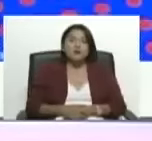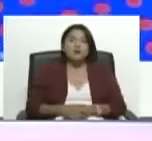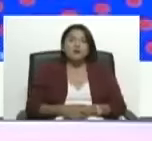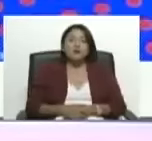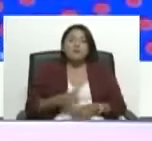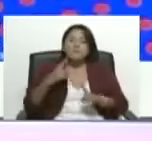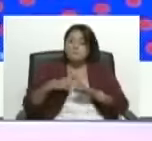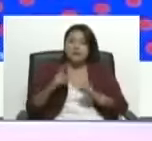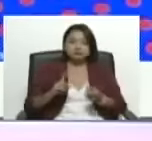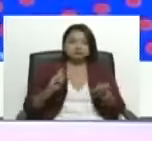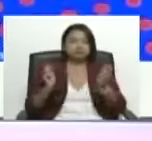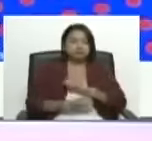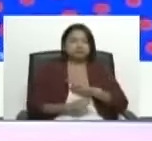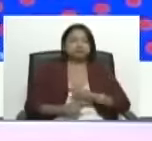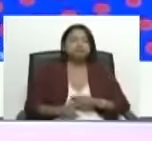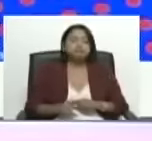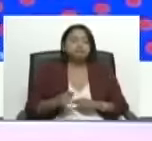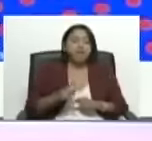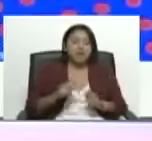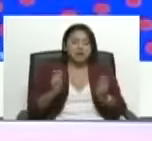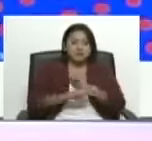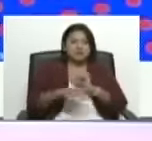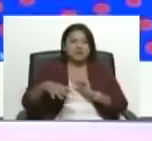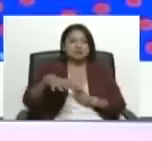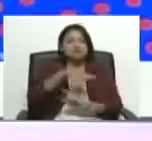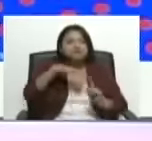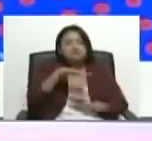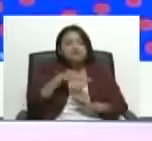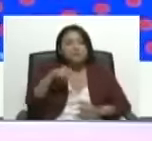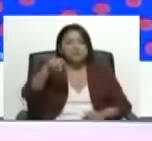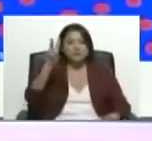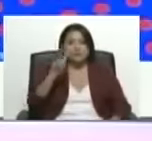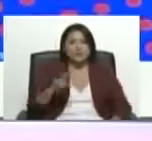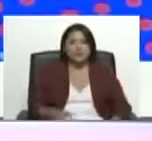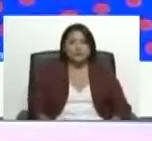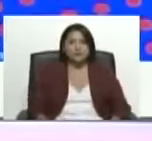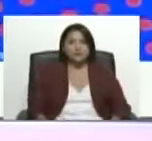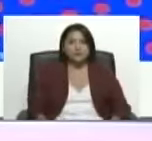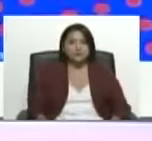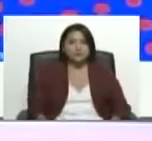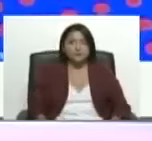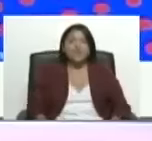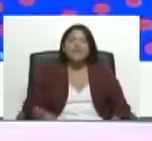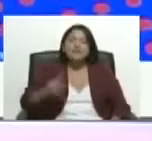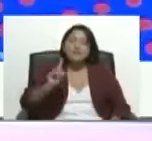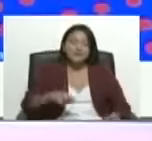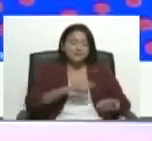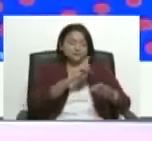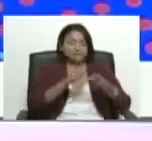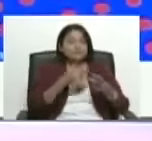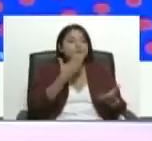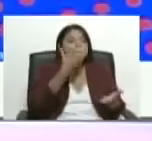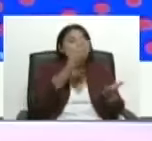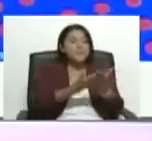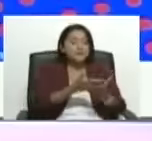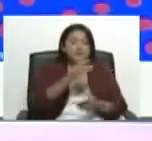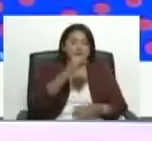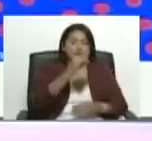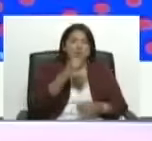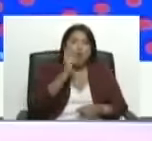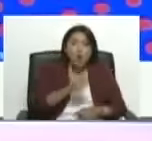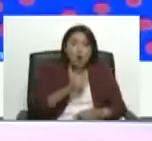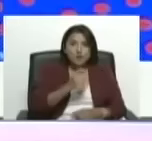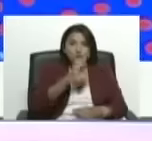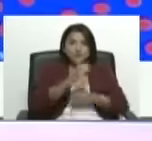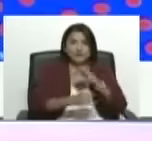de Venezuela. Y más aún, pide a un organismo internacional, en